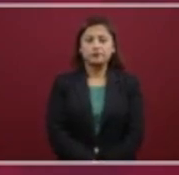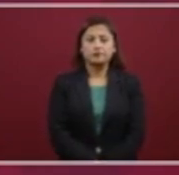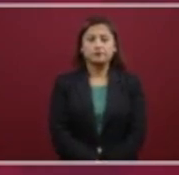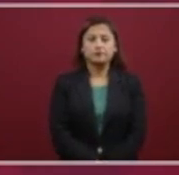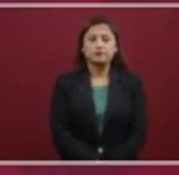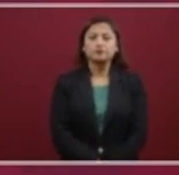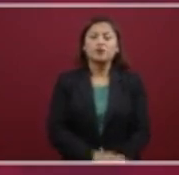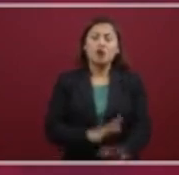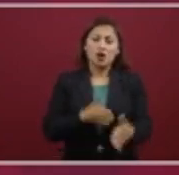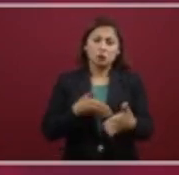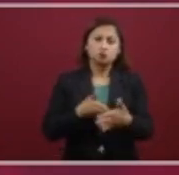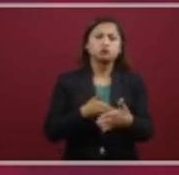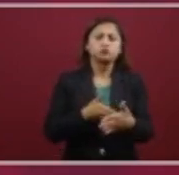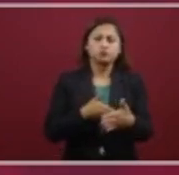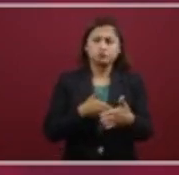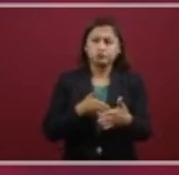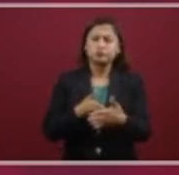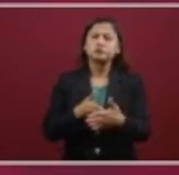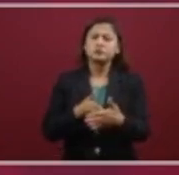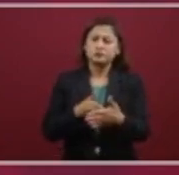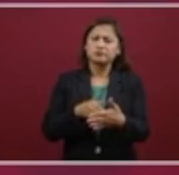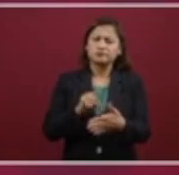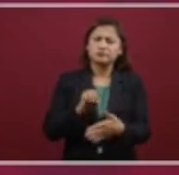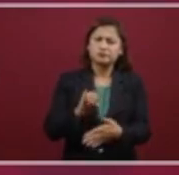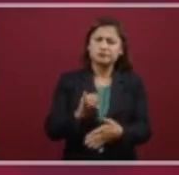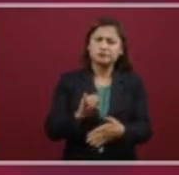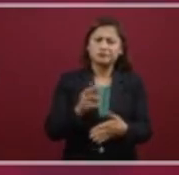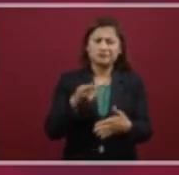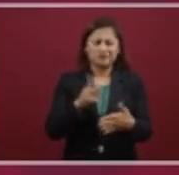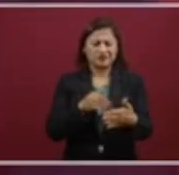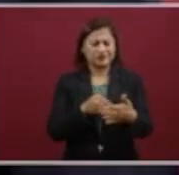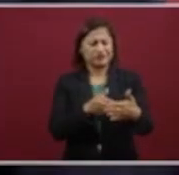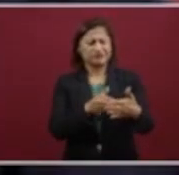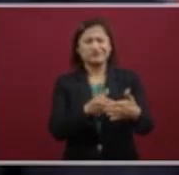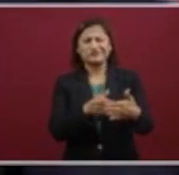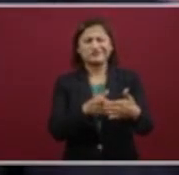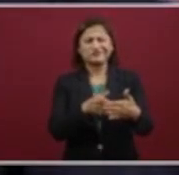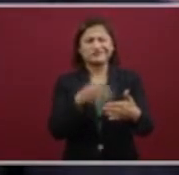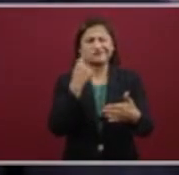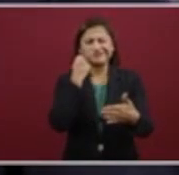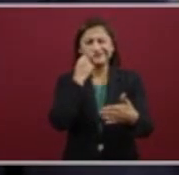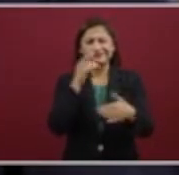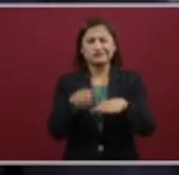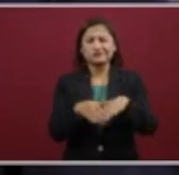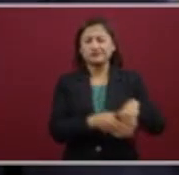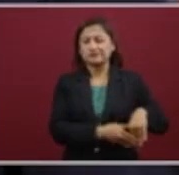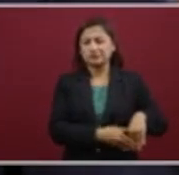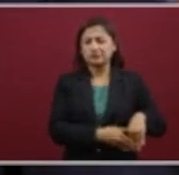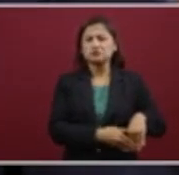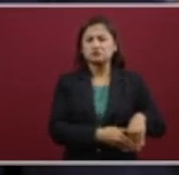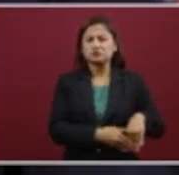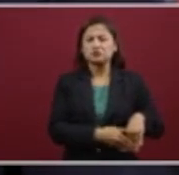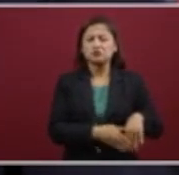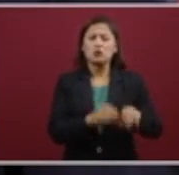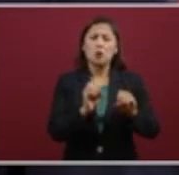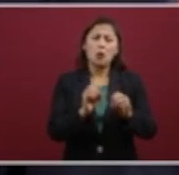obstáculos, pero no importantes. Los podemos